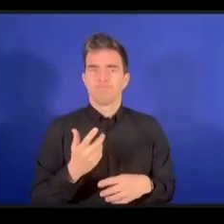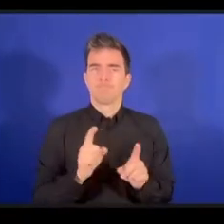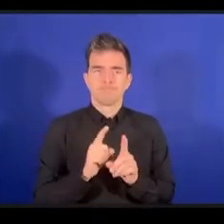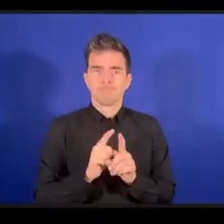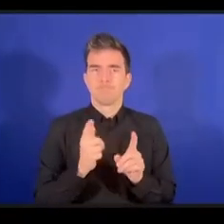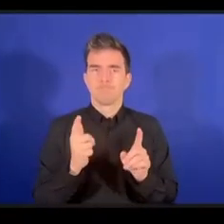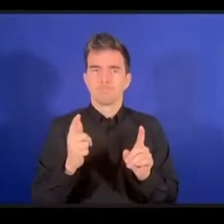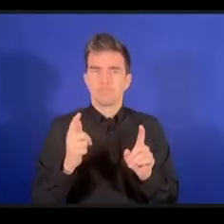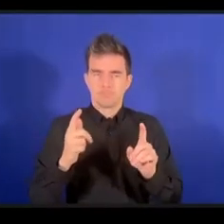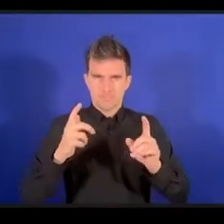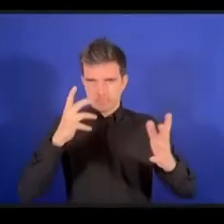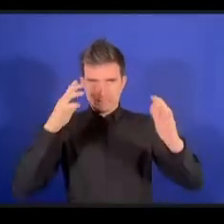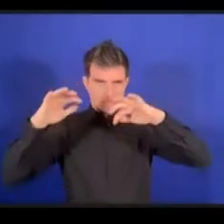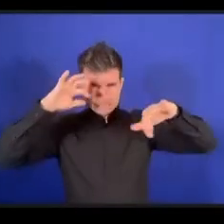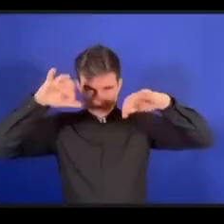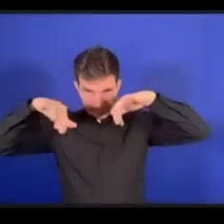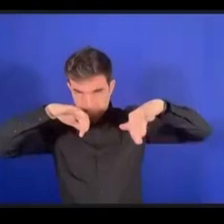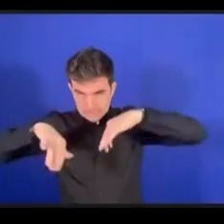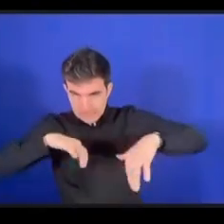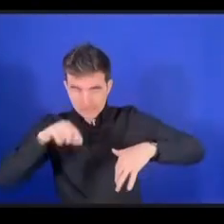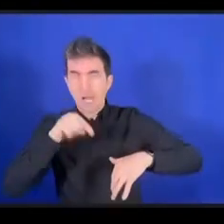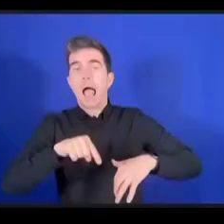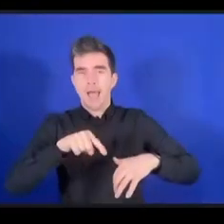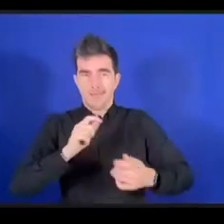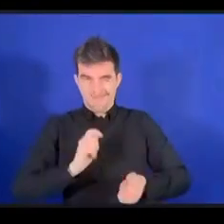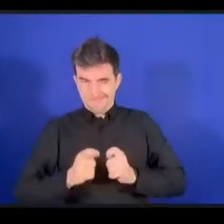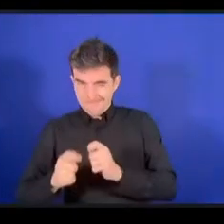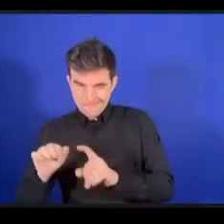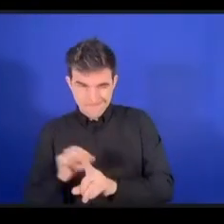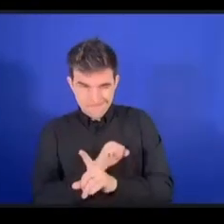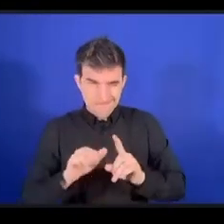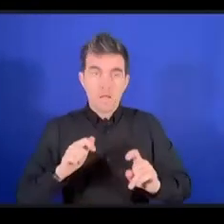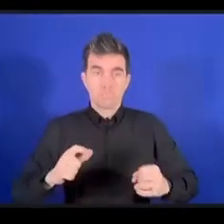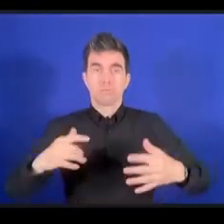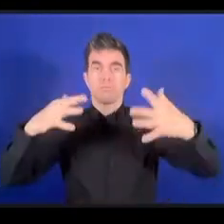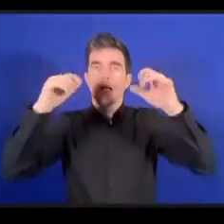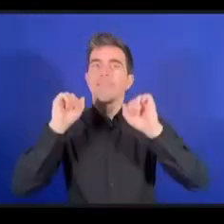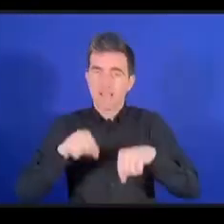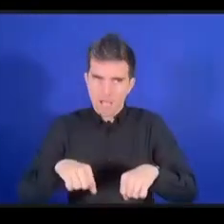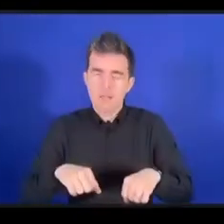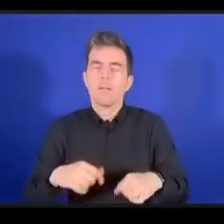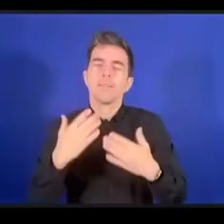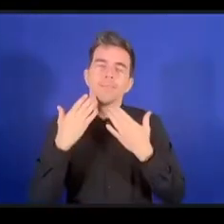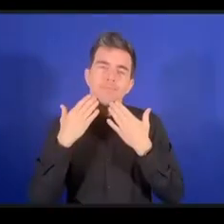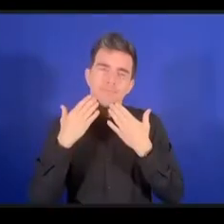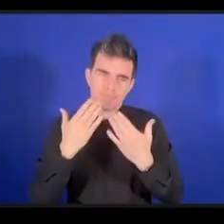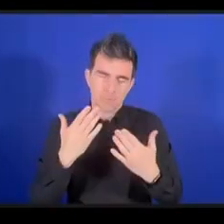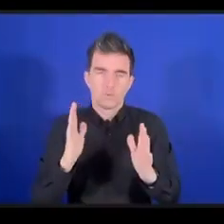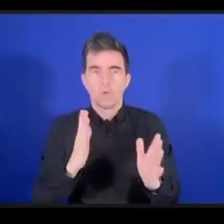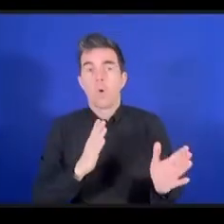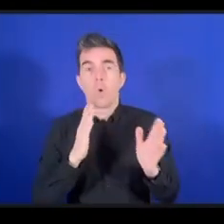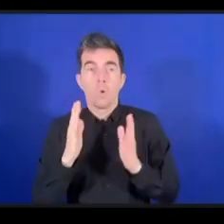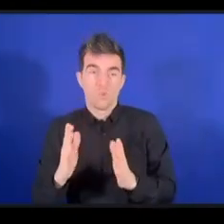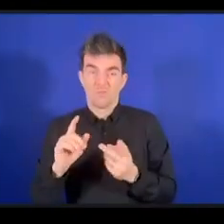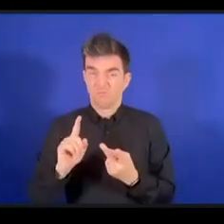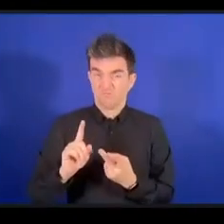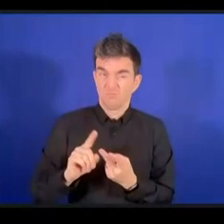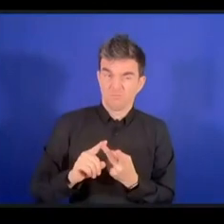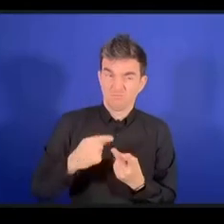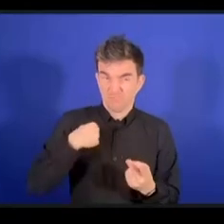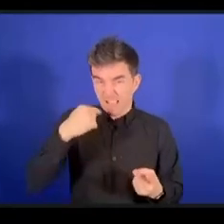hacia arriba de la base hacia arriba y por último creo